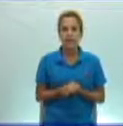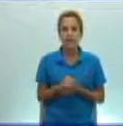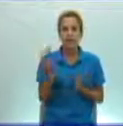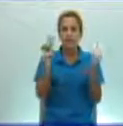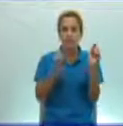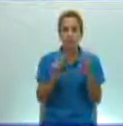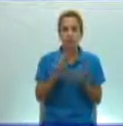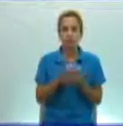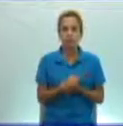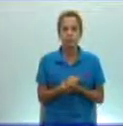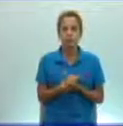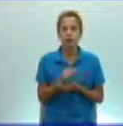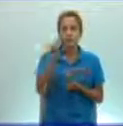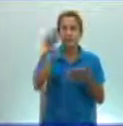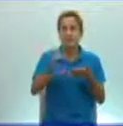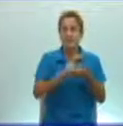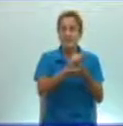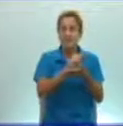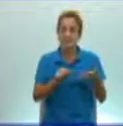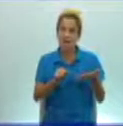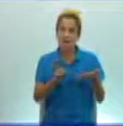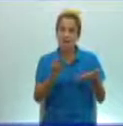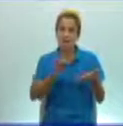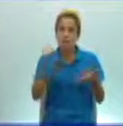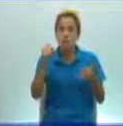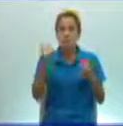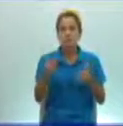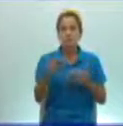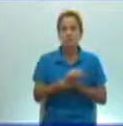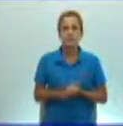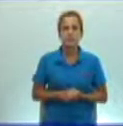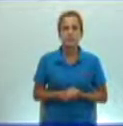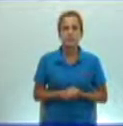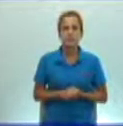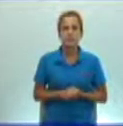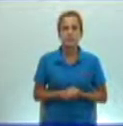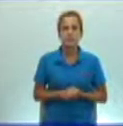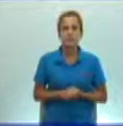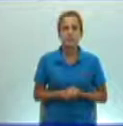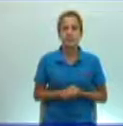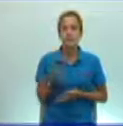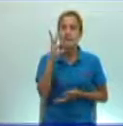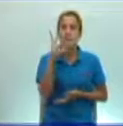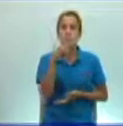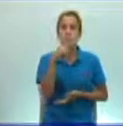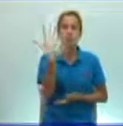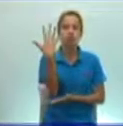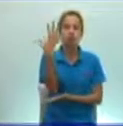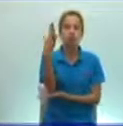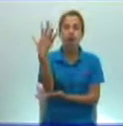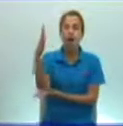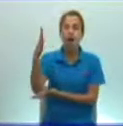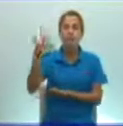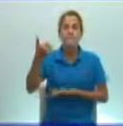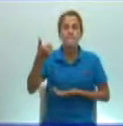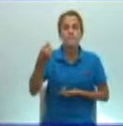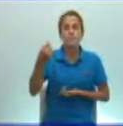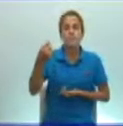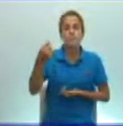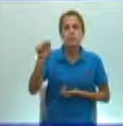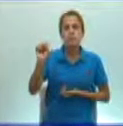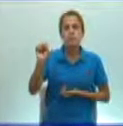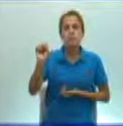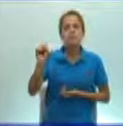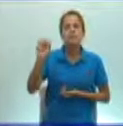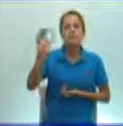pregunta: selecciona la respuesta correcta. El hermoso árbol de Sabicú se sentía triste